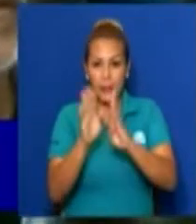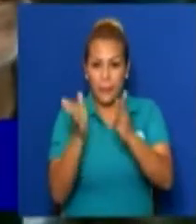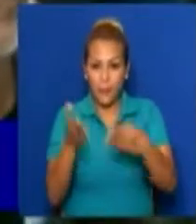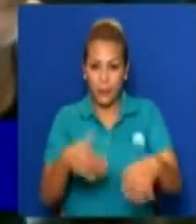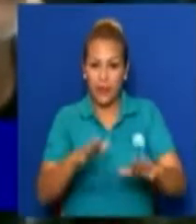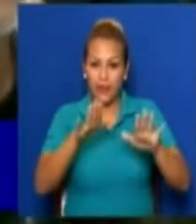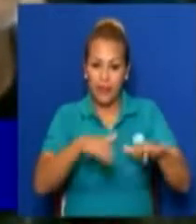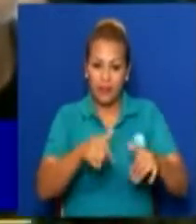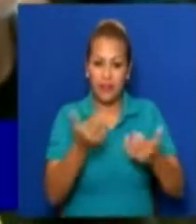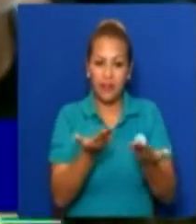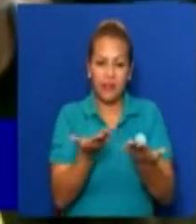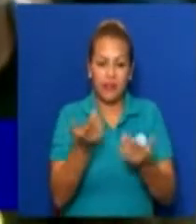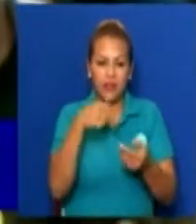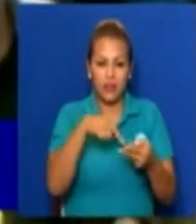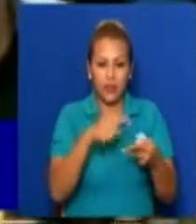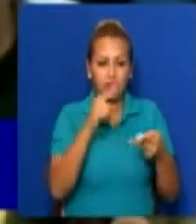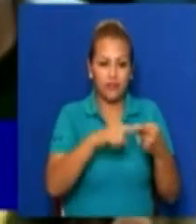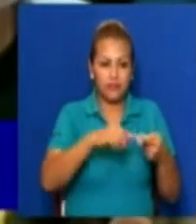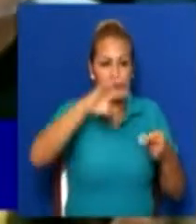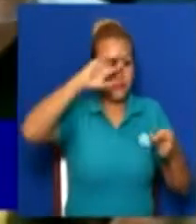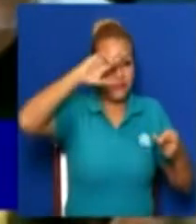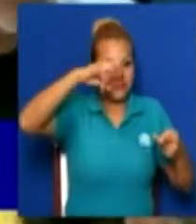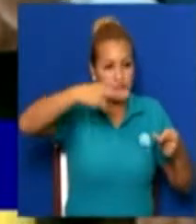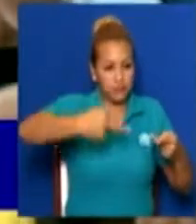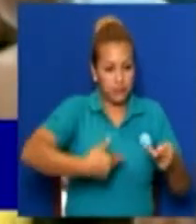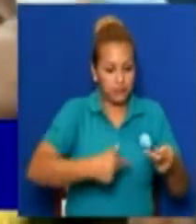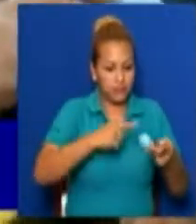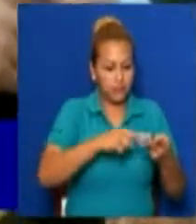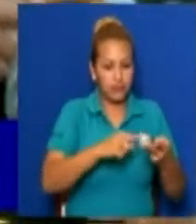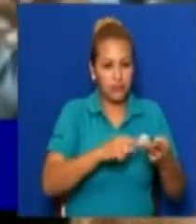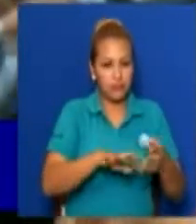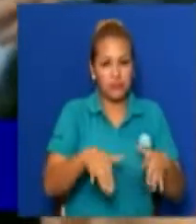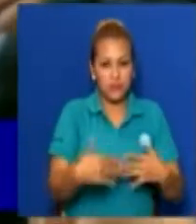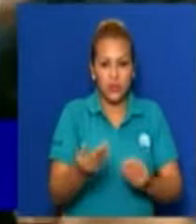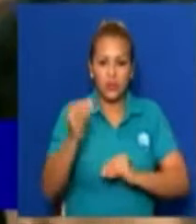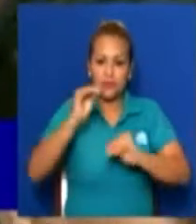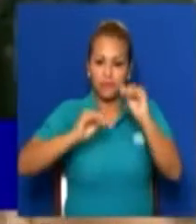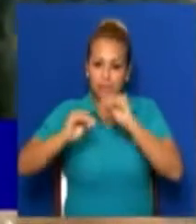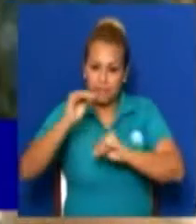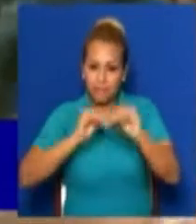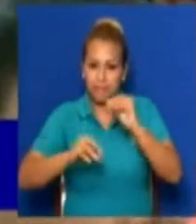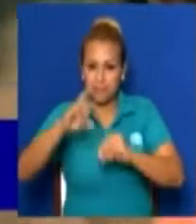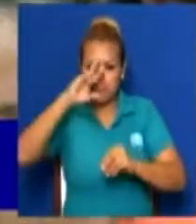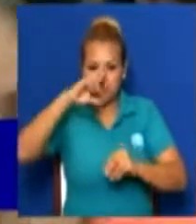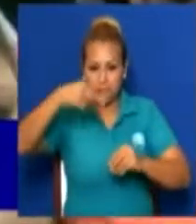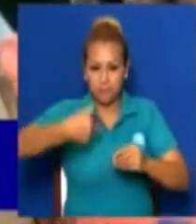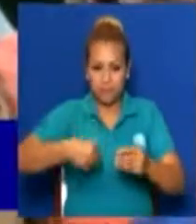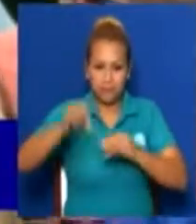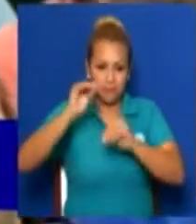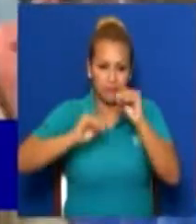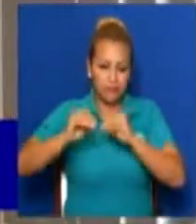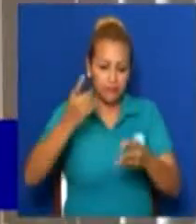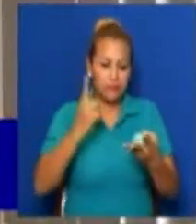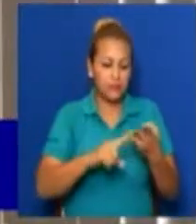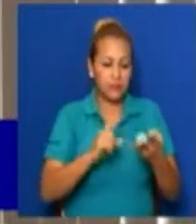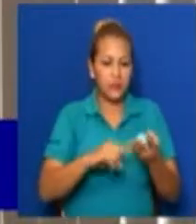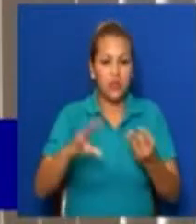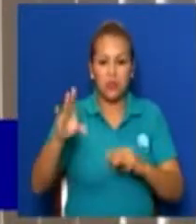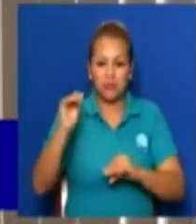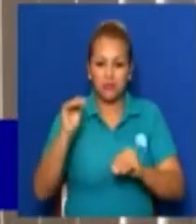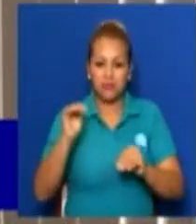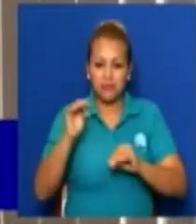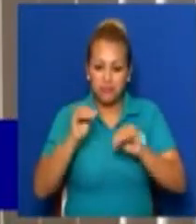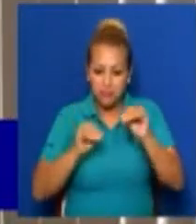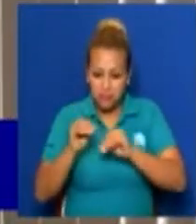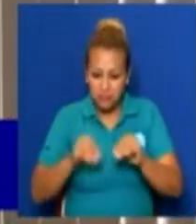aparecen como protagonistas, como sujetas económicas, como productoras, como administradoras,